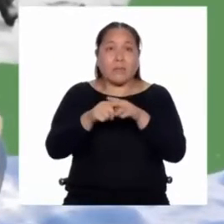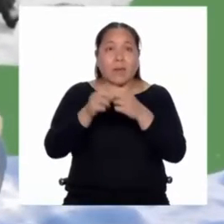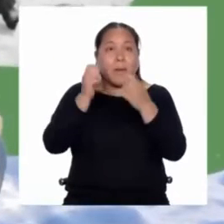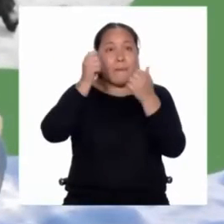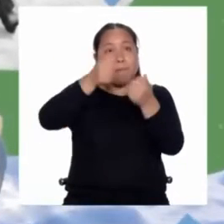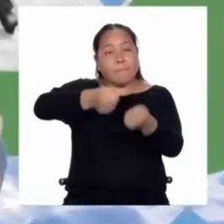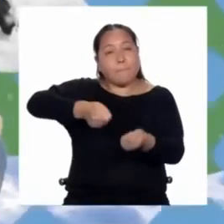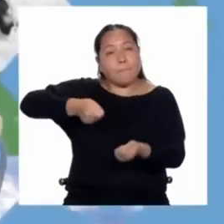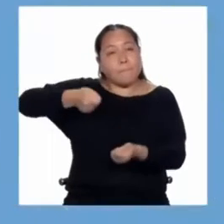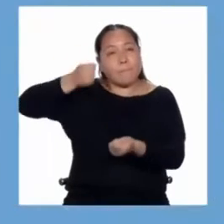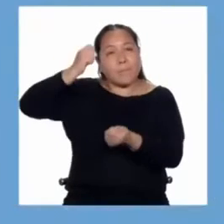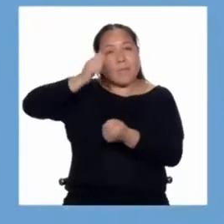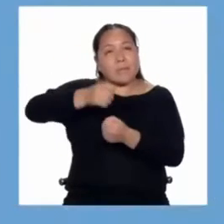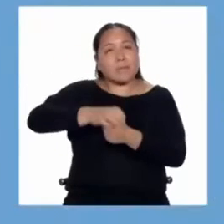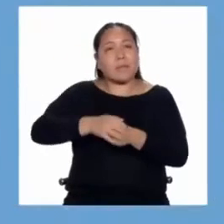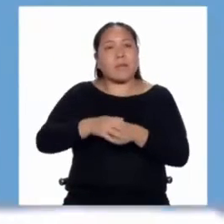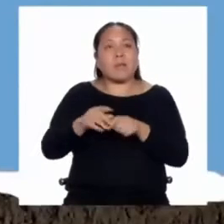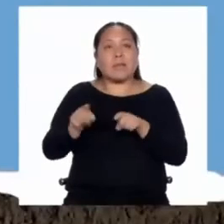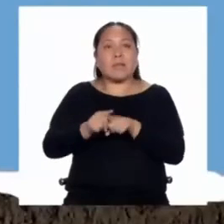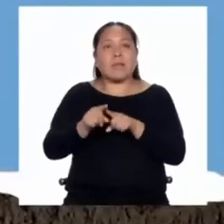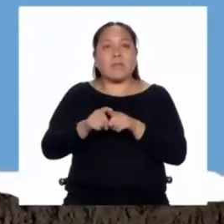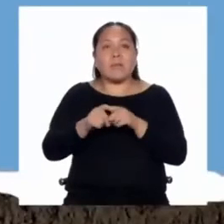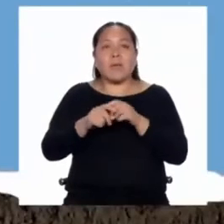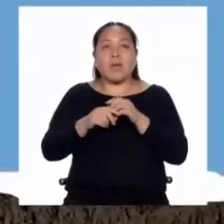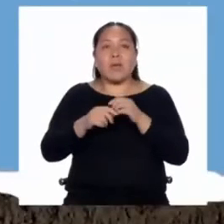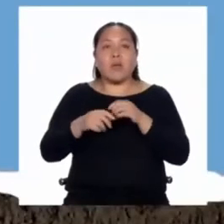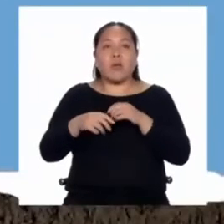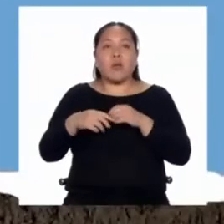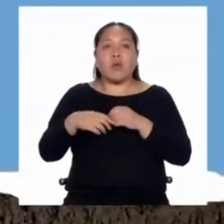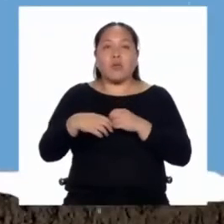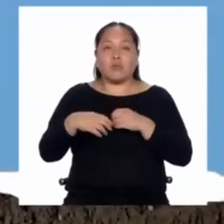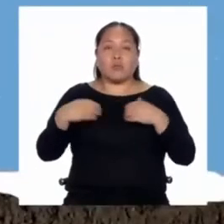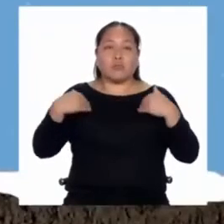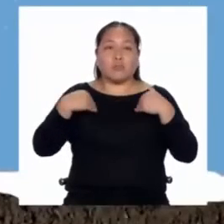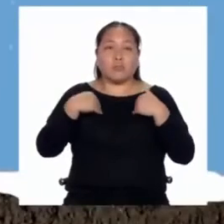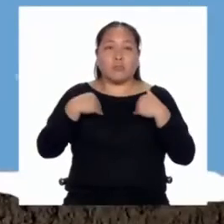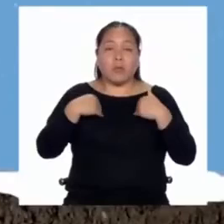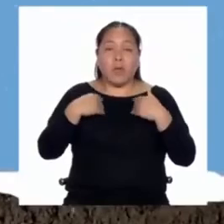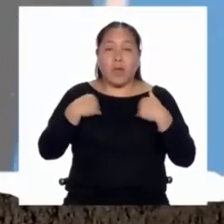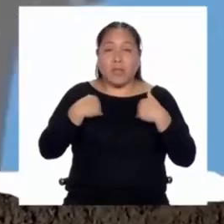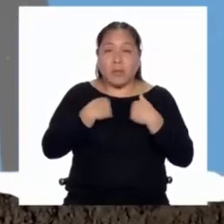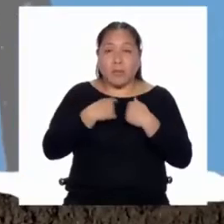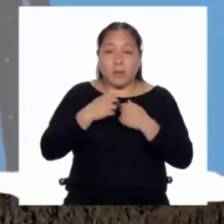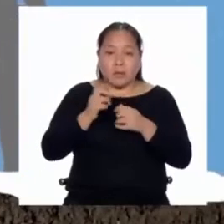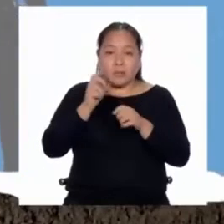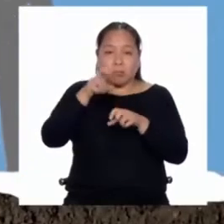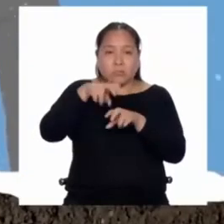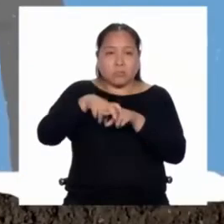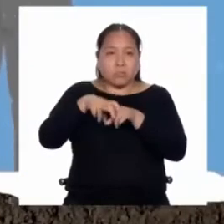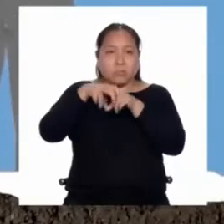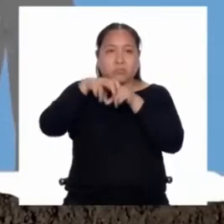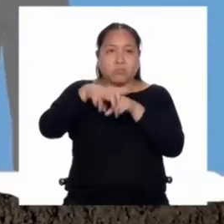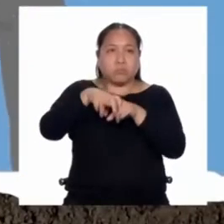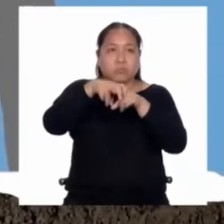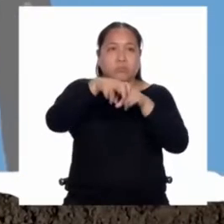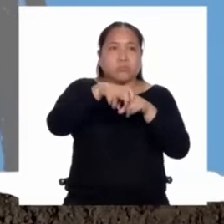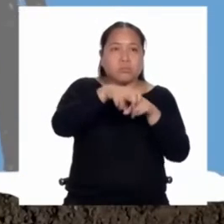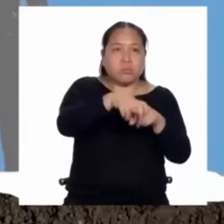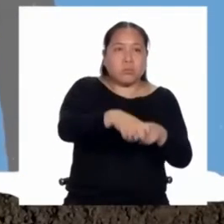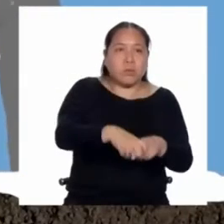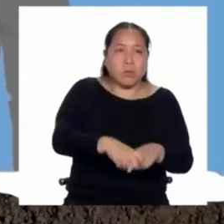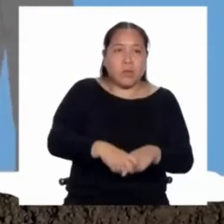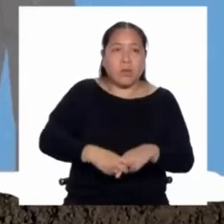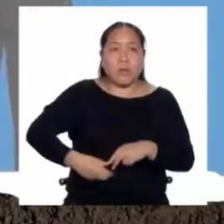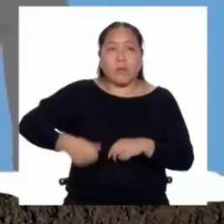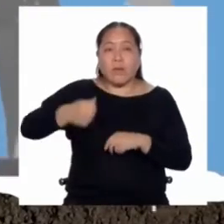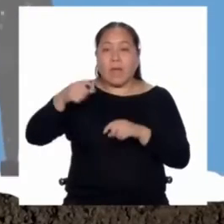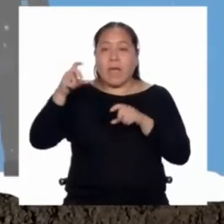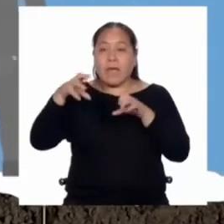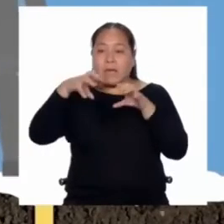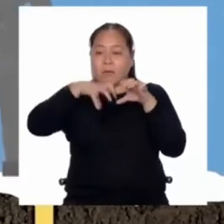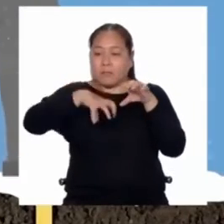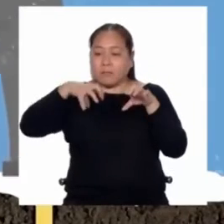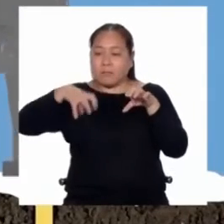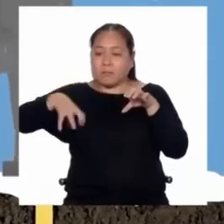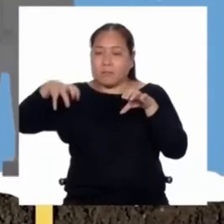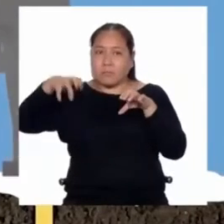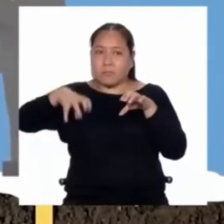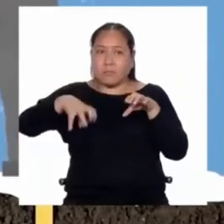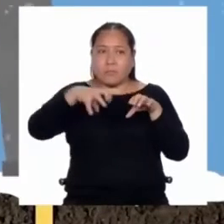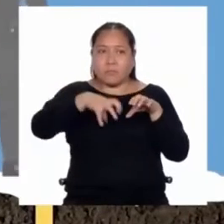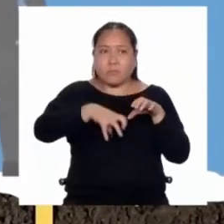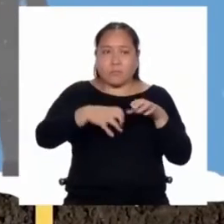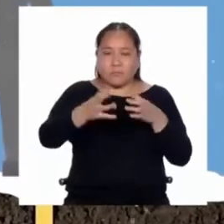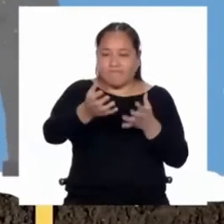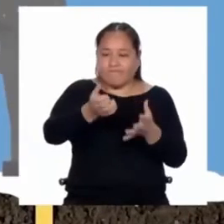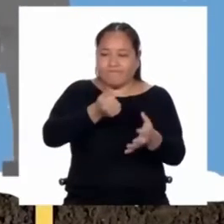pastoreo nómada, hasta que a mediados del siglo XX, las grandes potencias instalaron bases militares y científicas, y explotaron